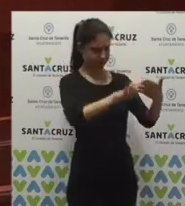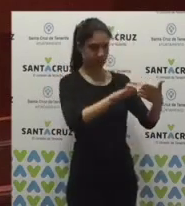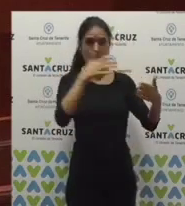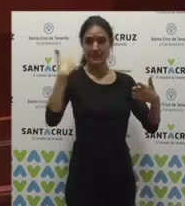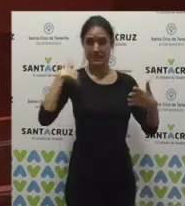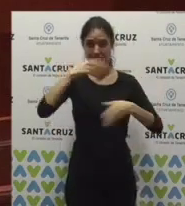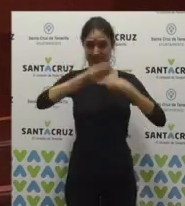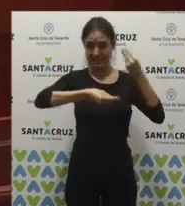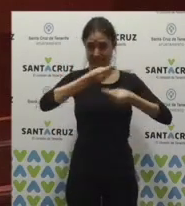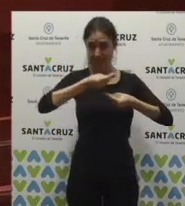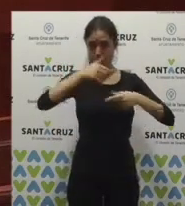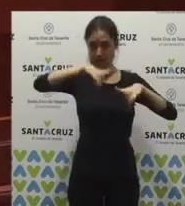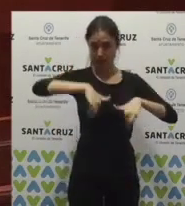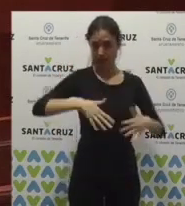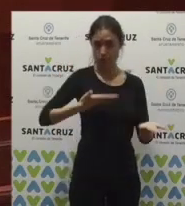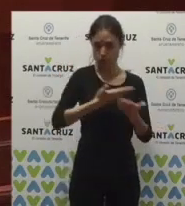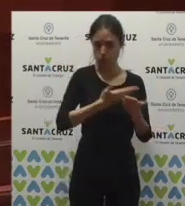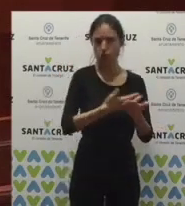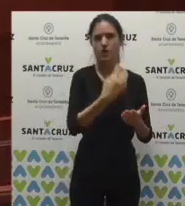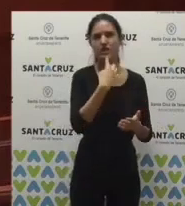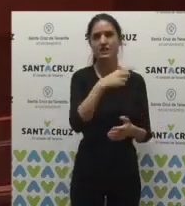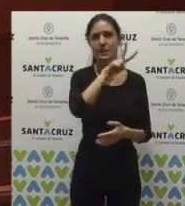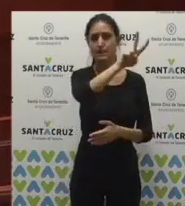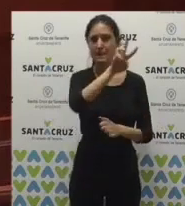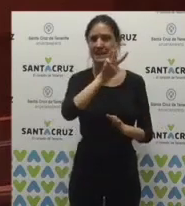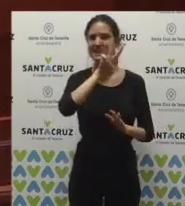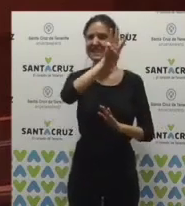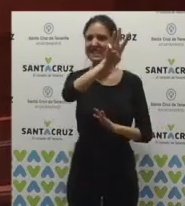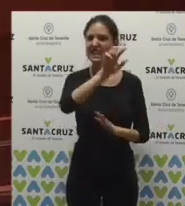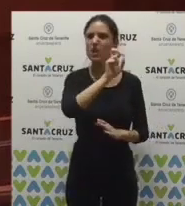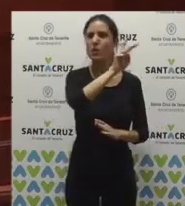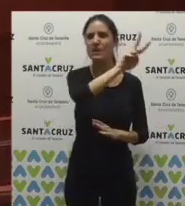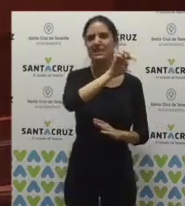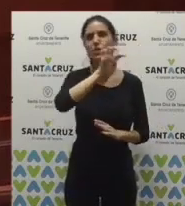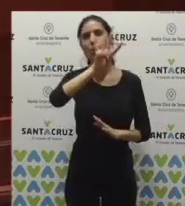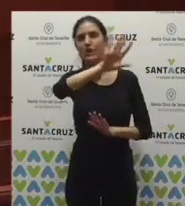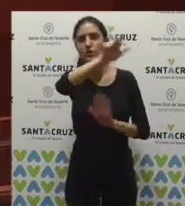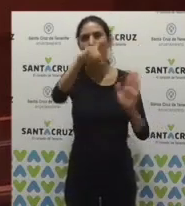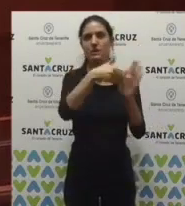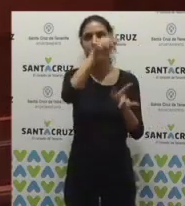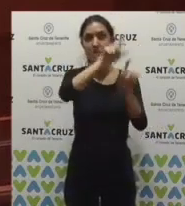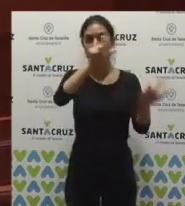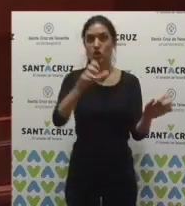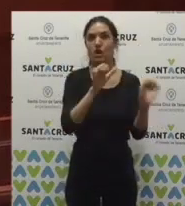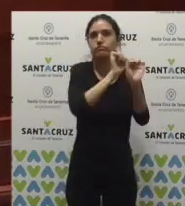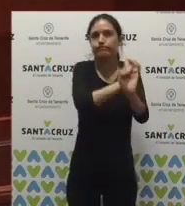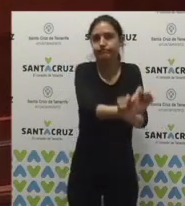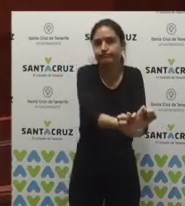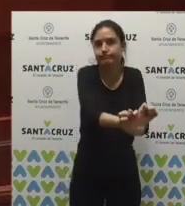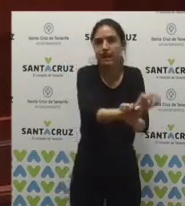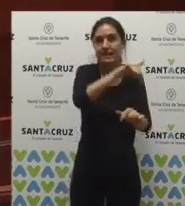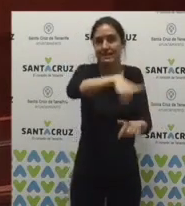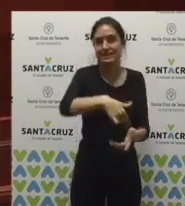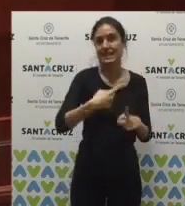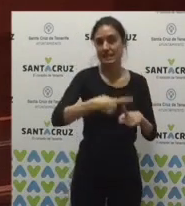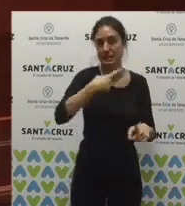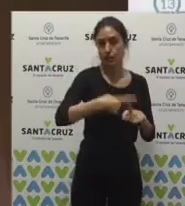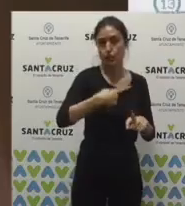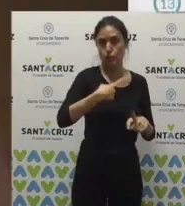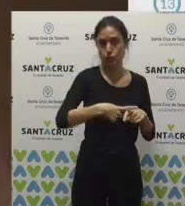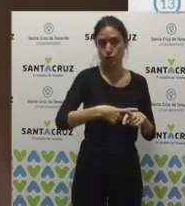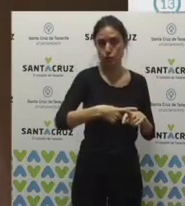emoción nos habla en santa cruz en torno a los 23 24.000 desempleados por unos 21 mil setecientos ochenta